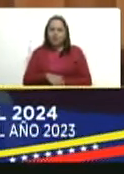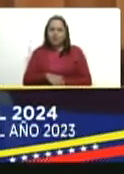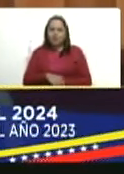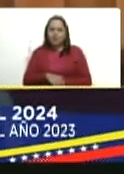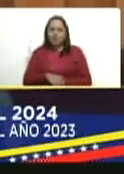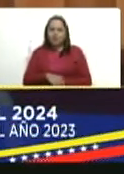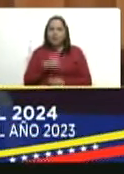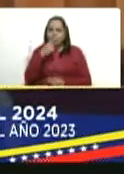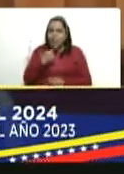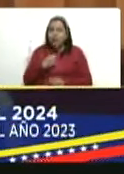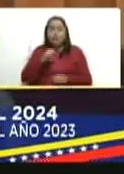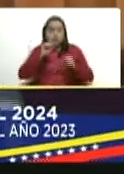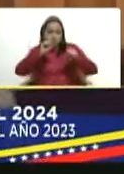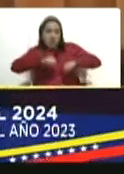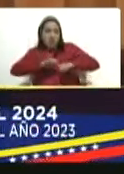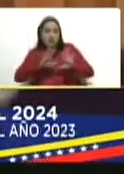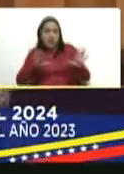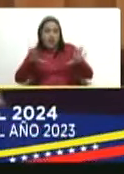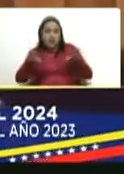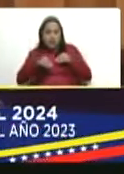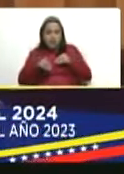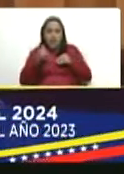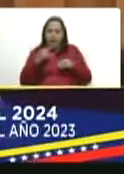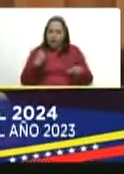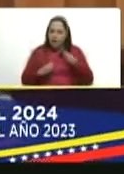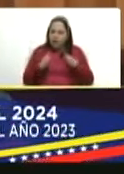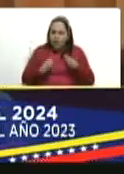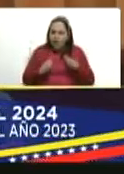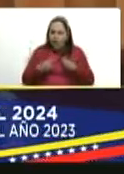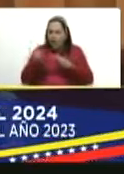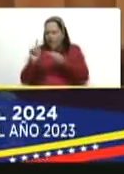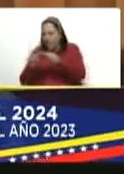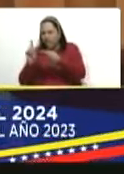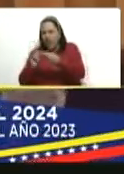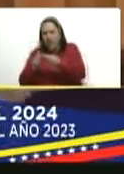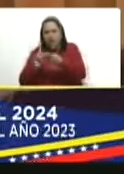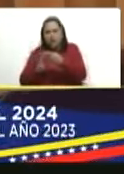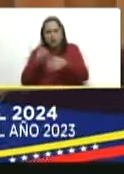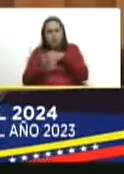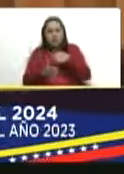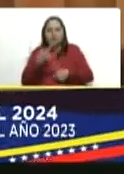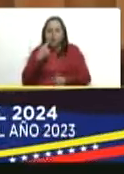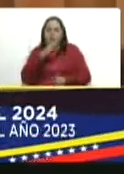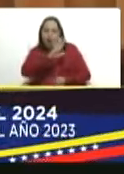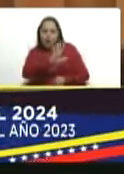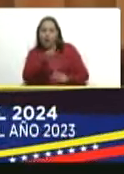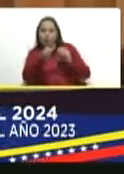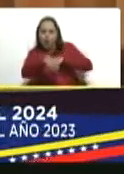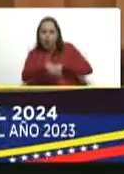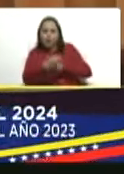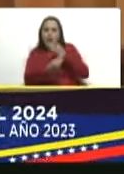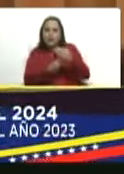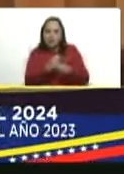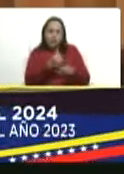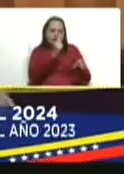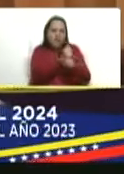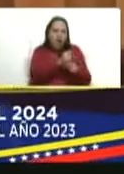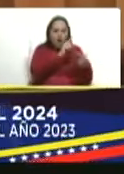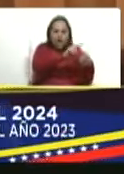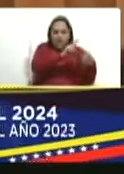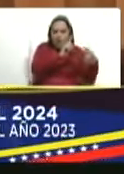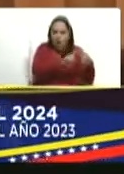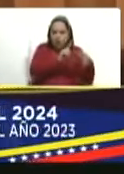Y me dijeron que sí, y estaban preocupados por esto, por aquello. Yo le dije, bueno, estamos haciendo esto, esto, esto y